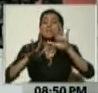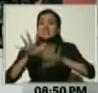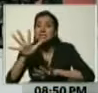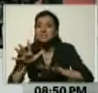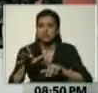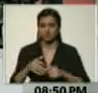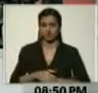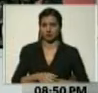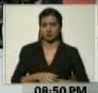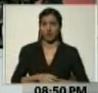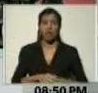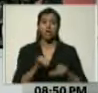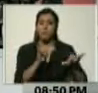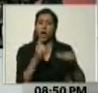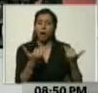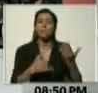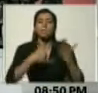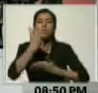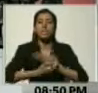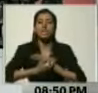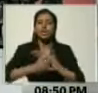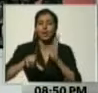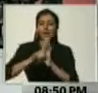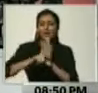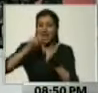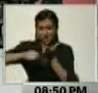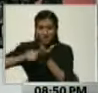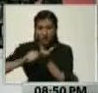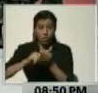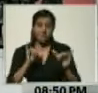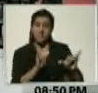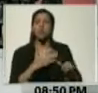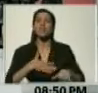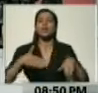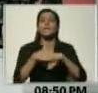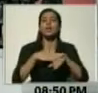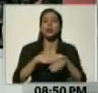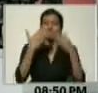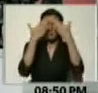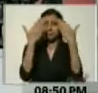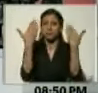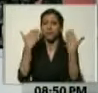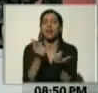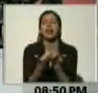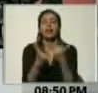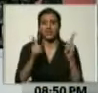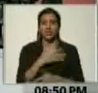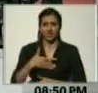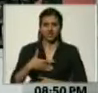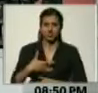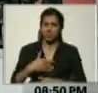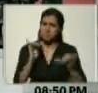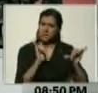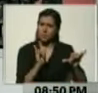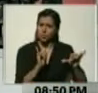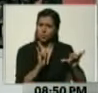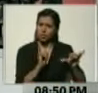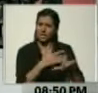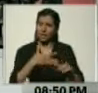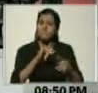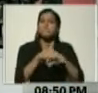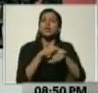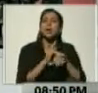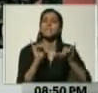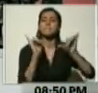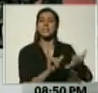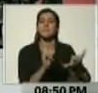se autoperdonando. ¿Ah? Autoperdonando. y después